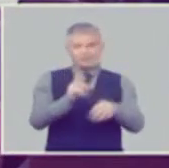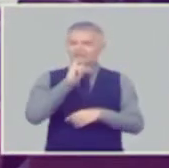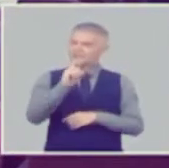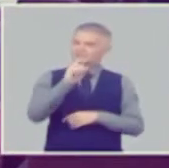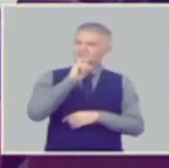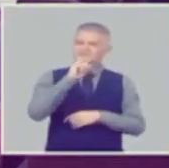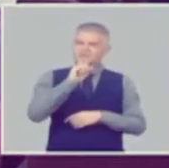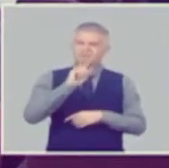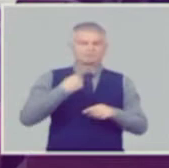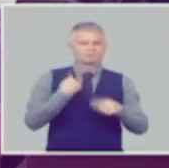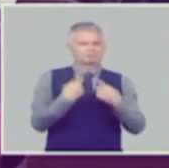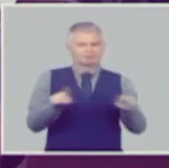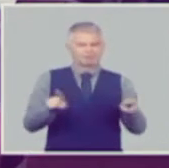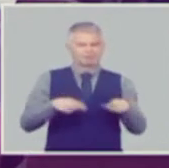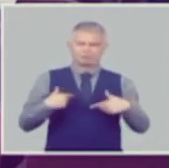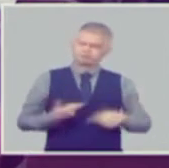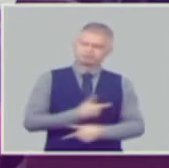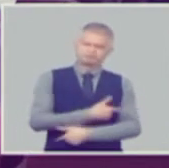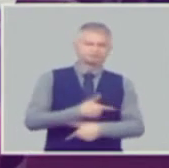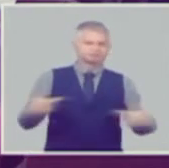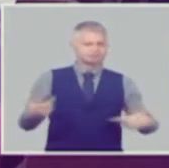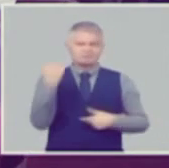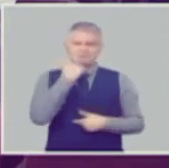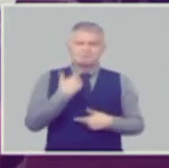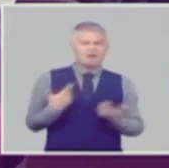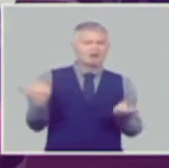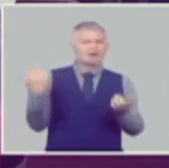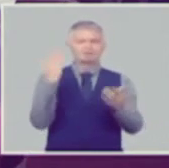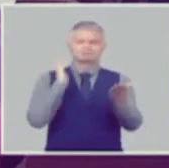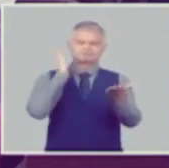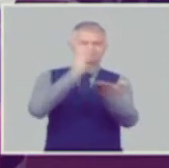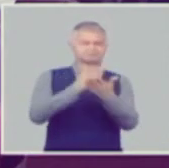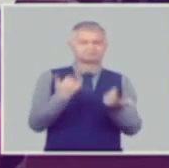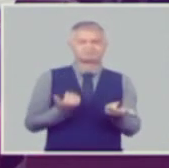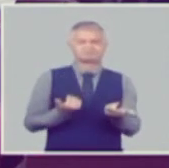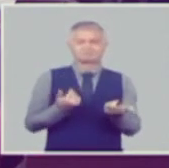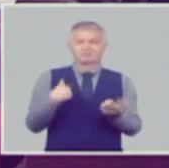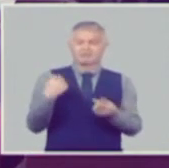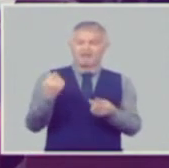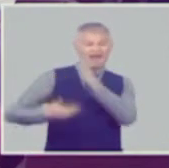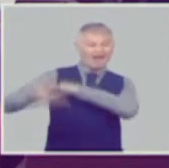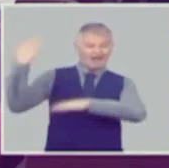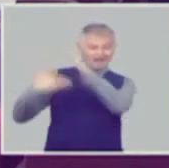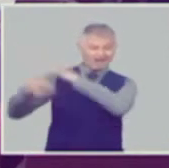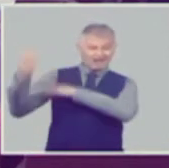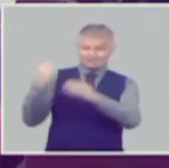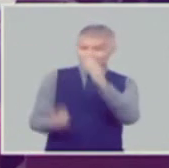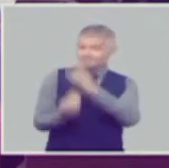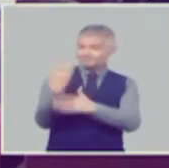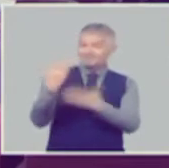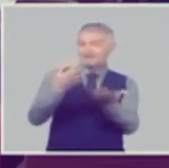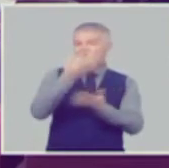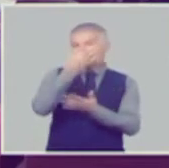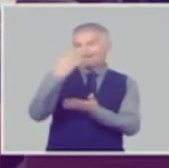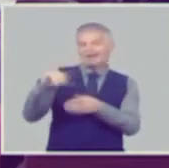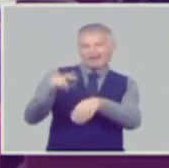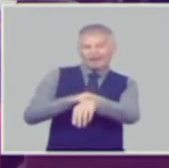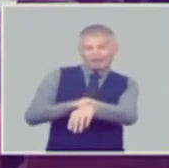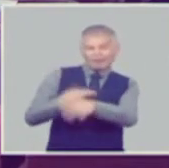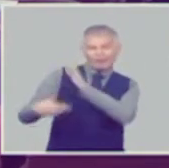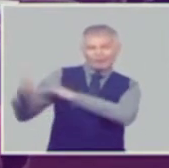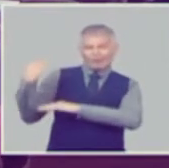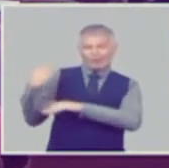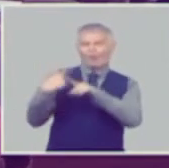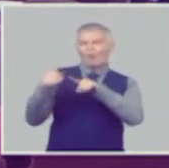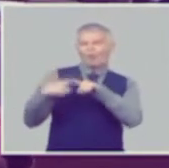de la nación cubana, forjada en la resistencia y la rebeldía de los esclavos que se negaron a hacerlo, y en la voluntad de los